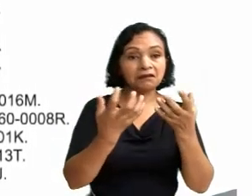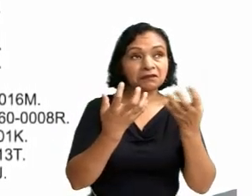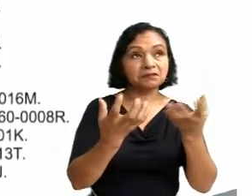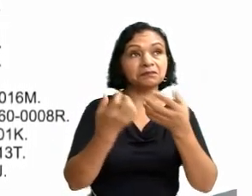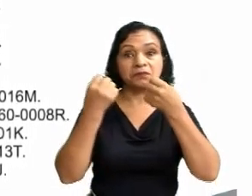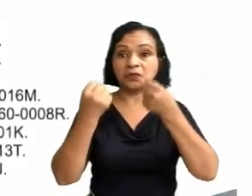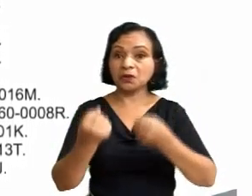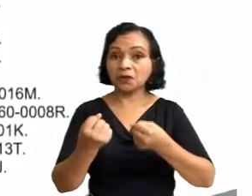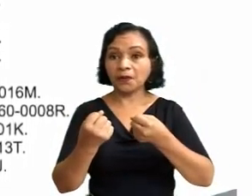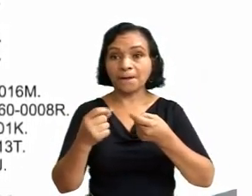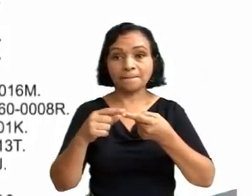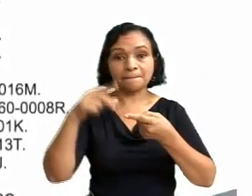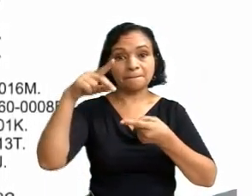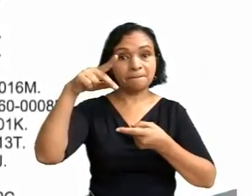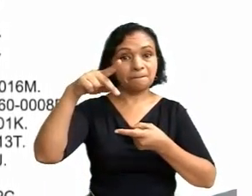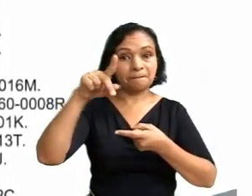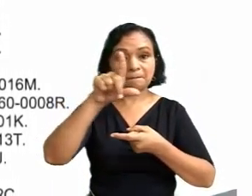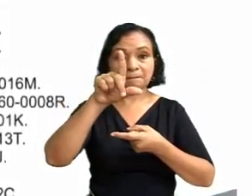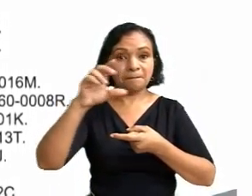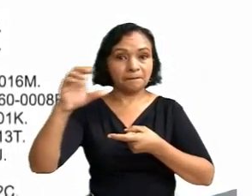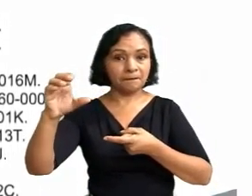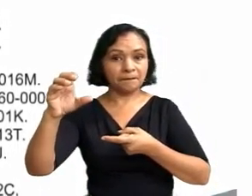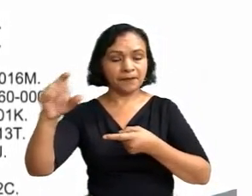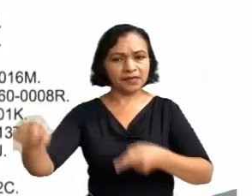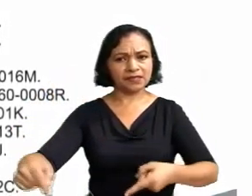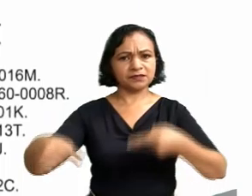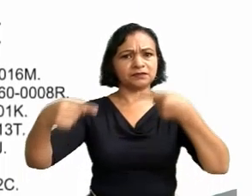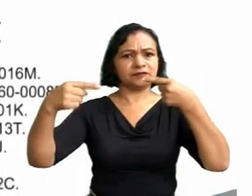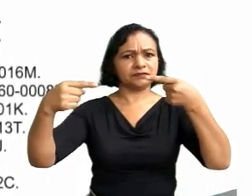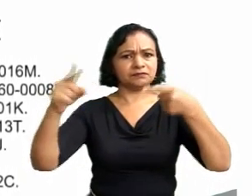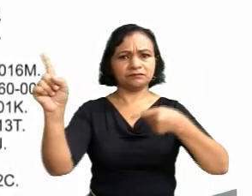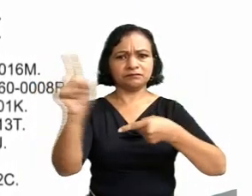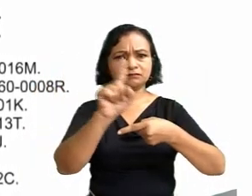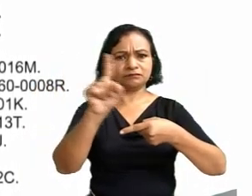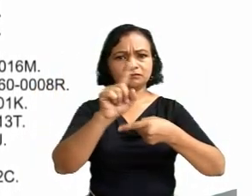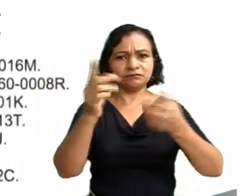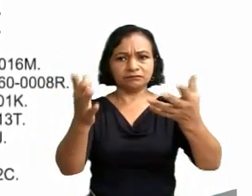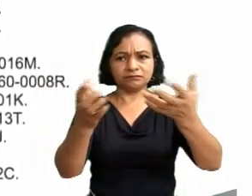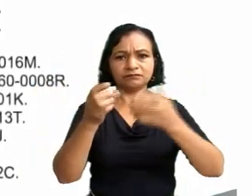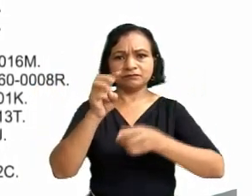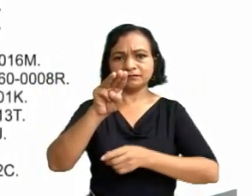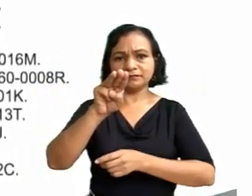ni en el pelea porque el plc voto en contra de la amnistía no quería que saliera maiden